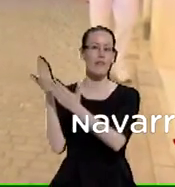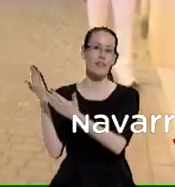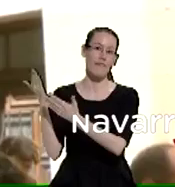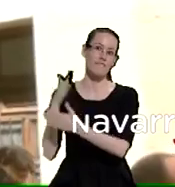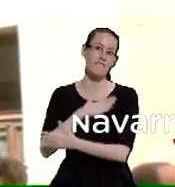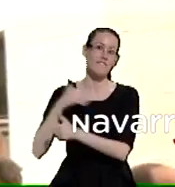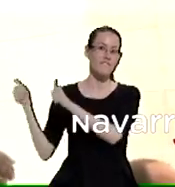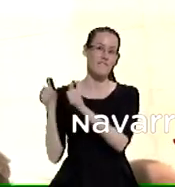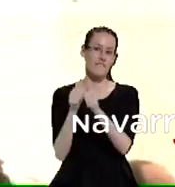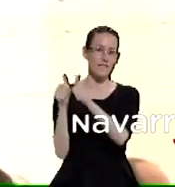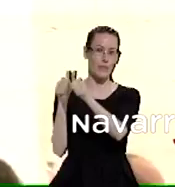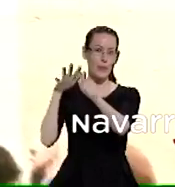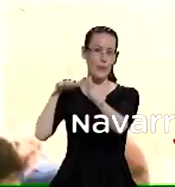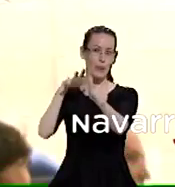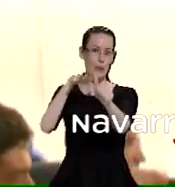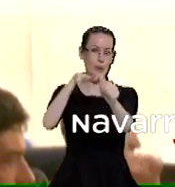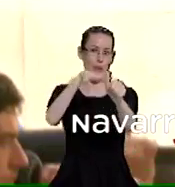localidad.